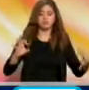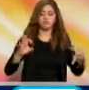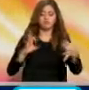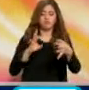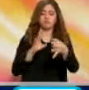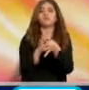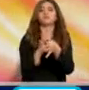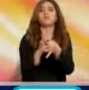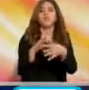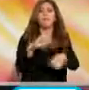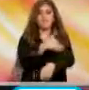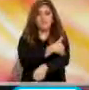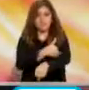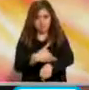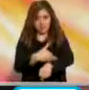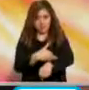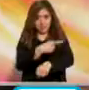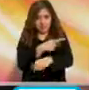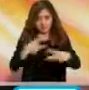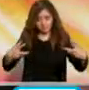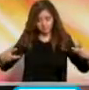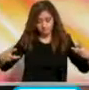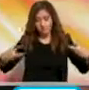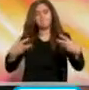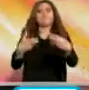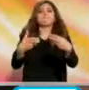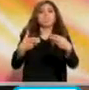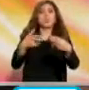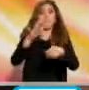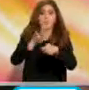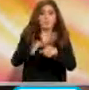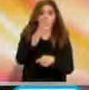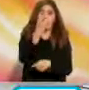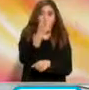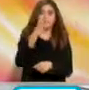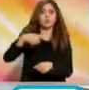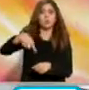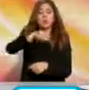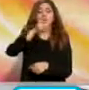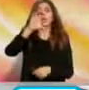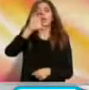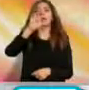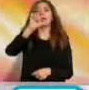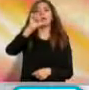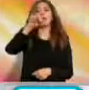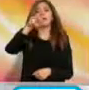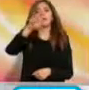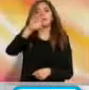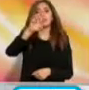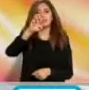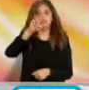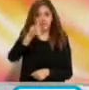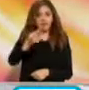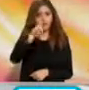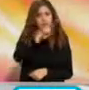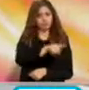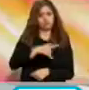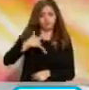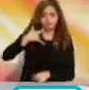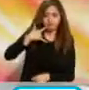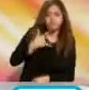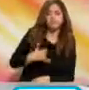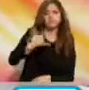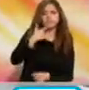lo sujeta, o sea, cáncer sujeta. son unificadores, Son vaya. unificadores, por eso los cáncer van siempre a pelear por la familia. Es